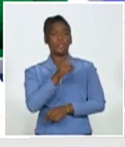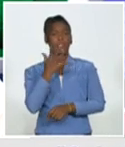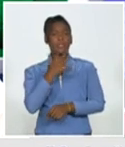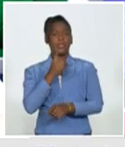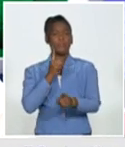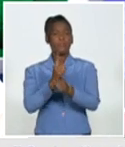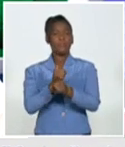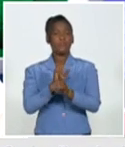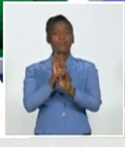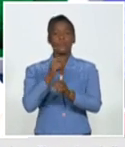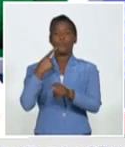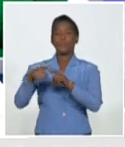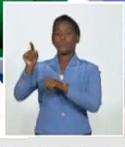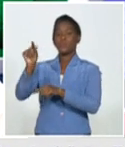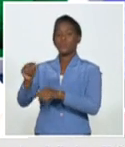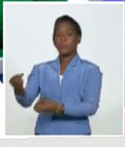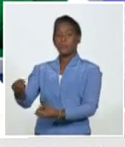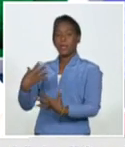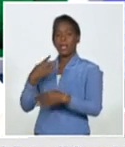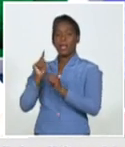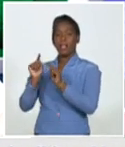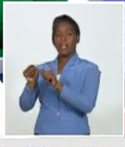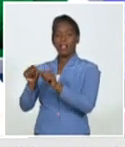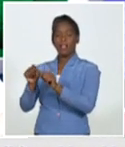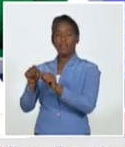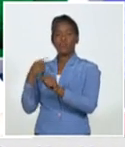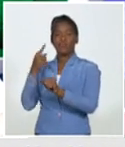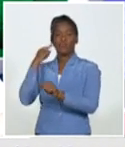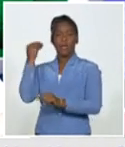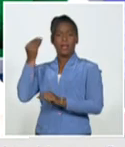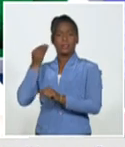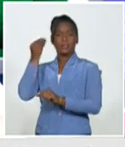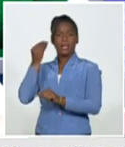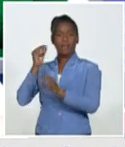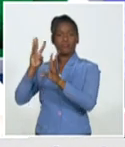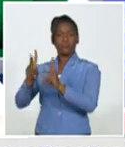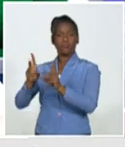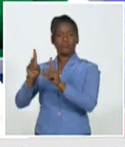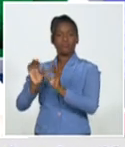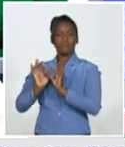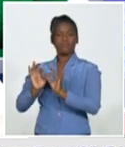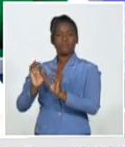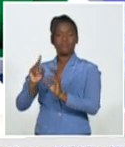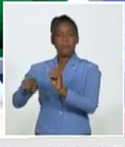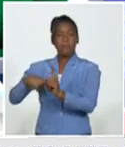el grupo de riesgo que representa los contactos de casos positivos. El